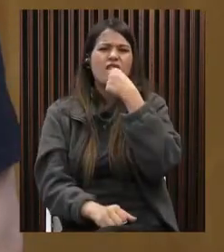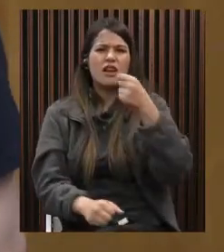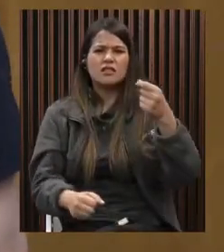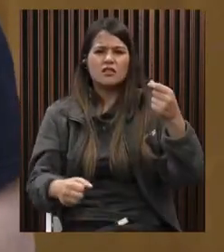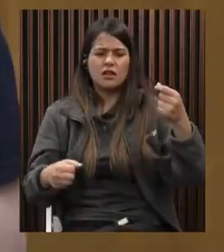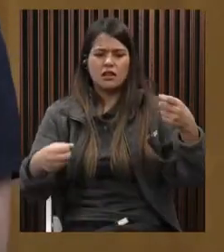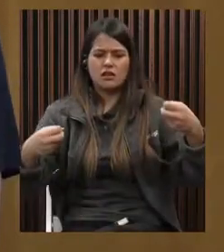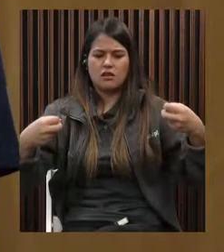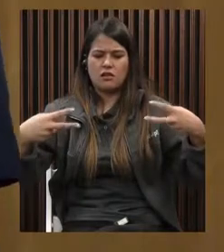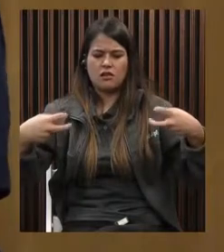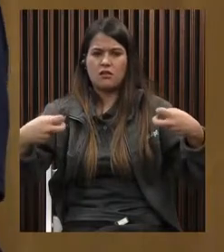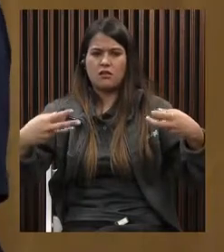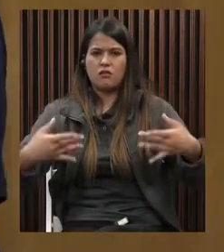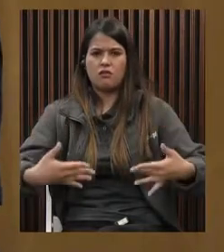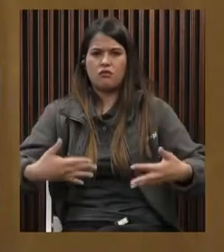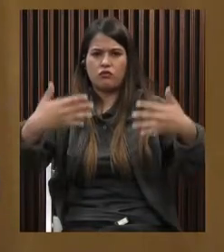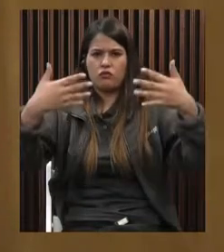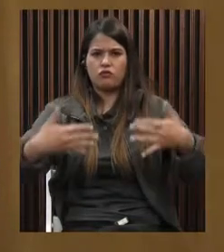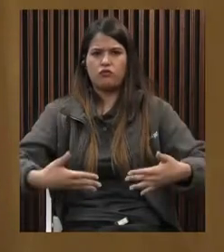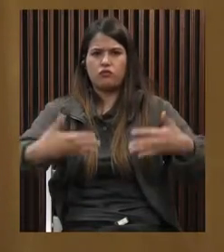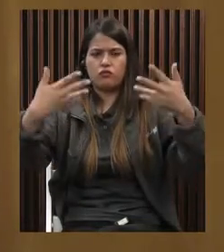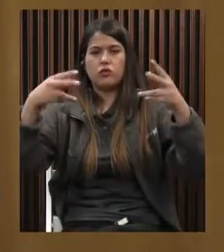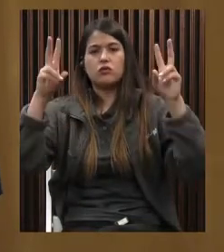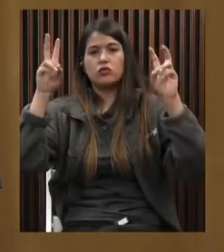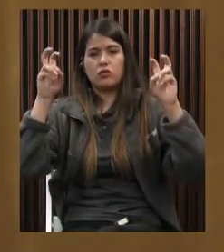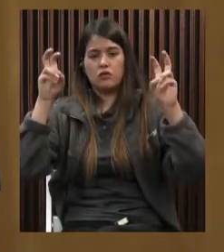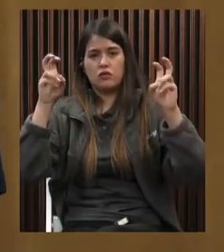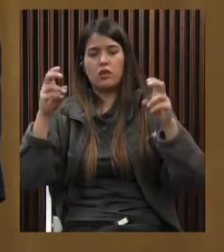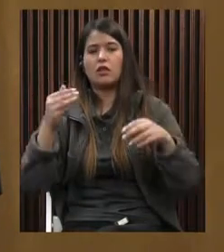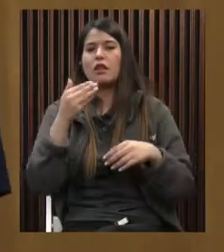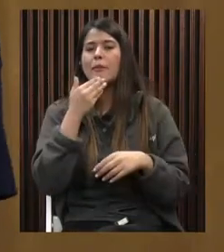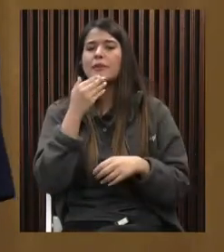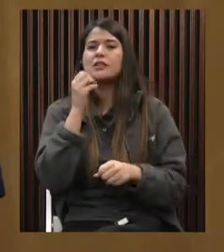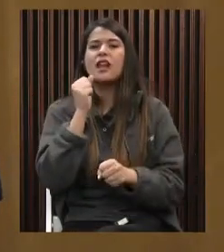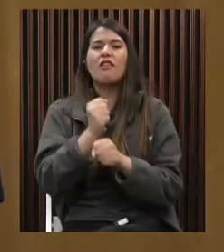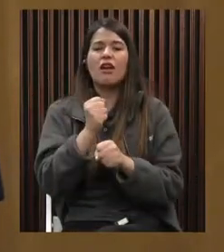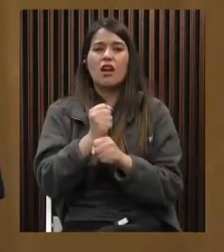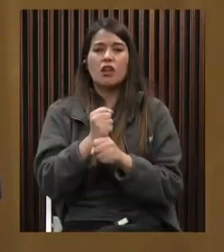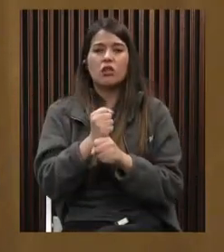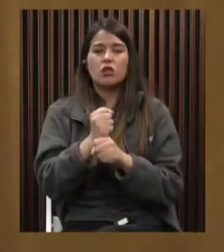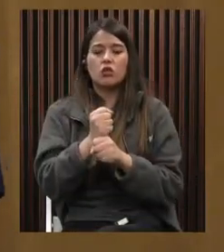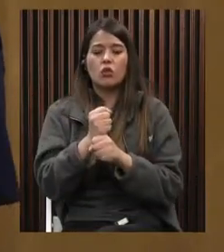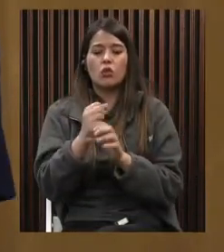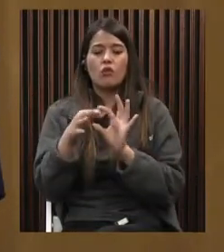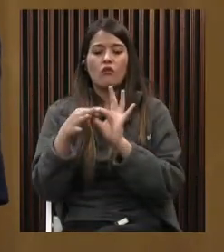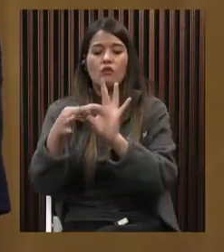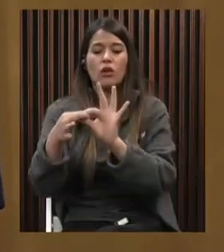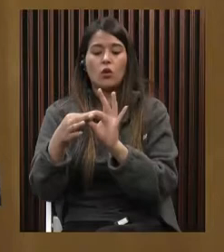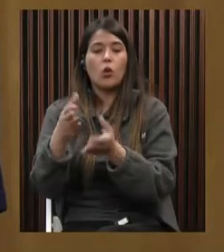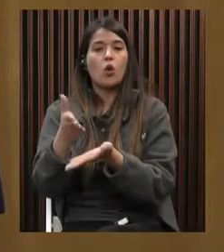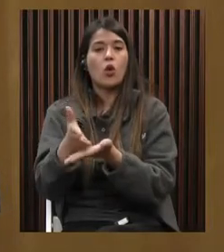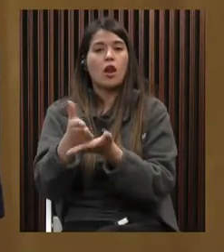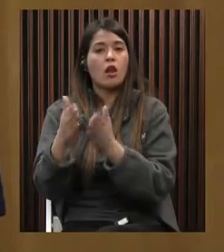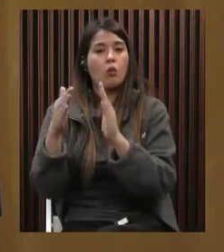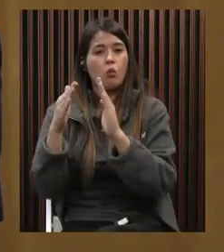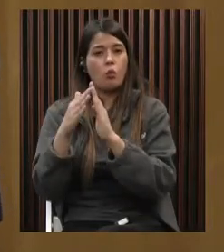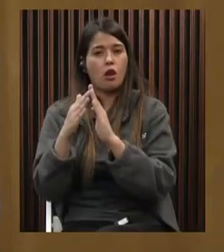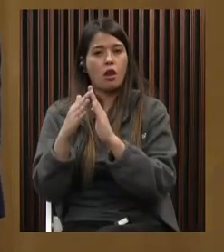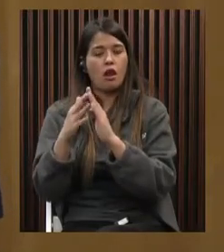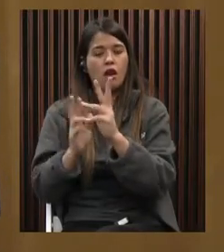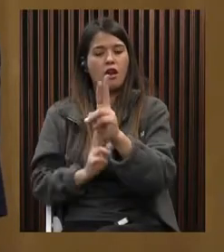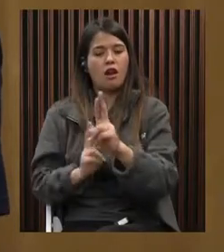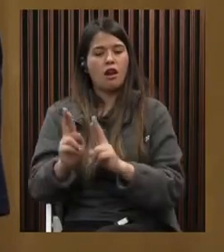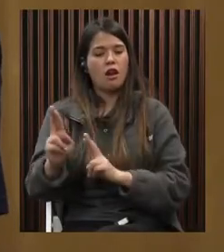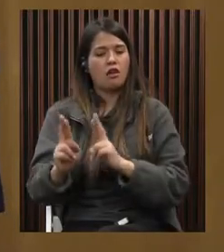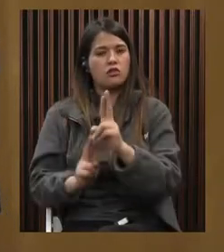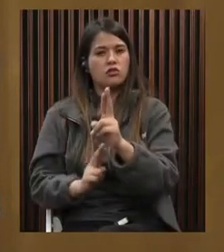incluir mayor información relevante a este tema, ¿no? Y si estás trabajando con escuelas, formar estas relaciones y volver de